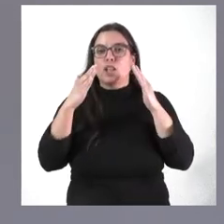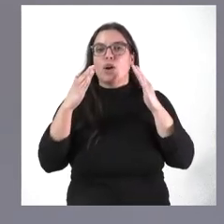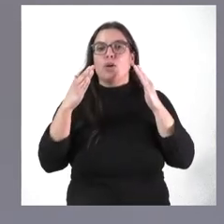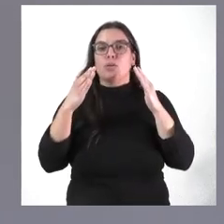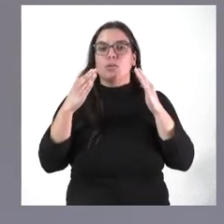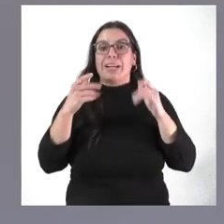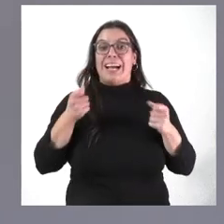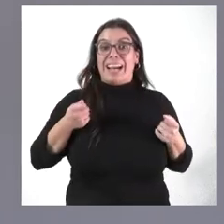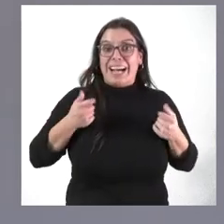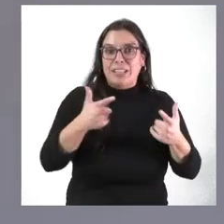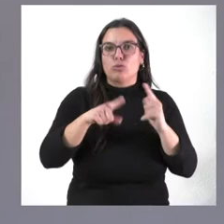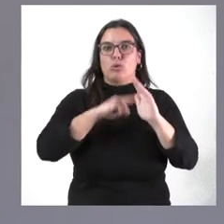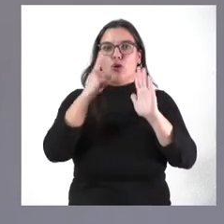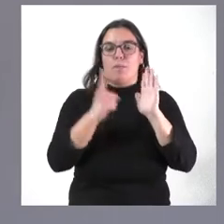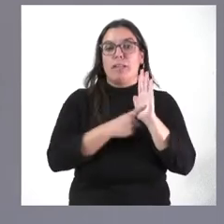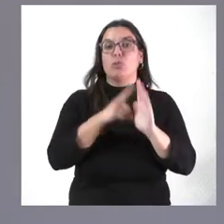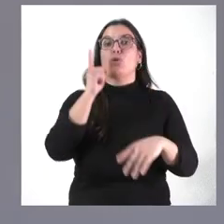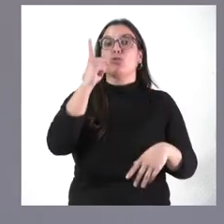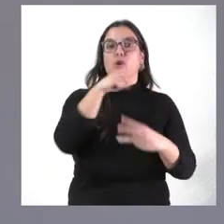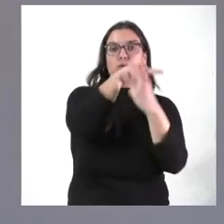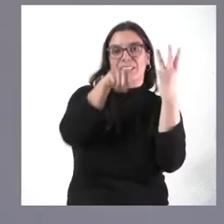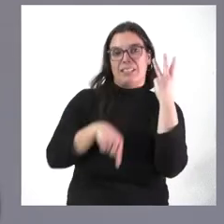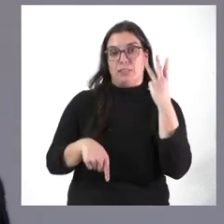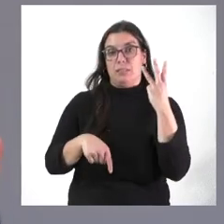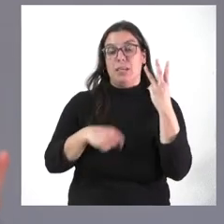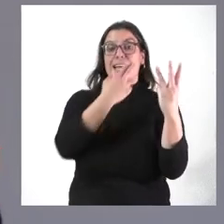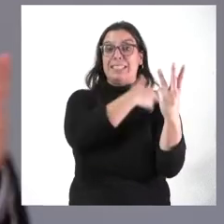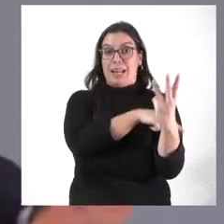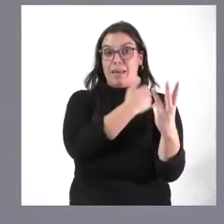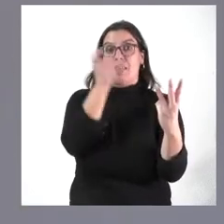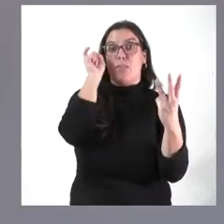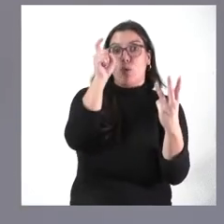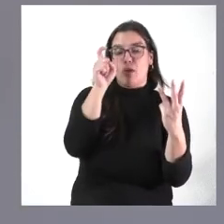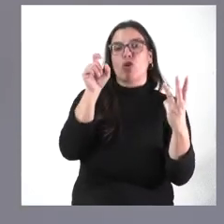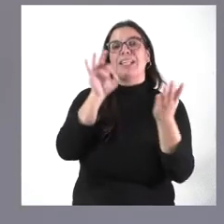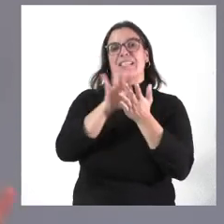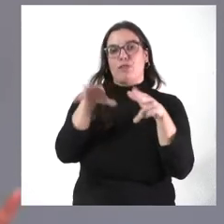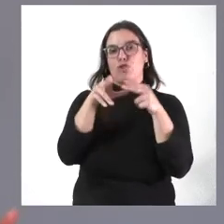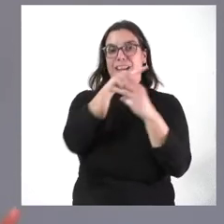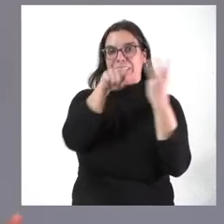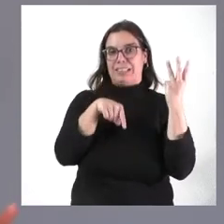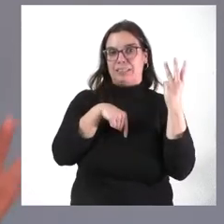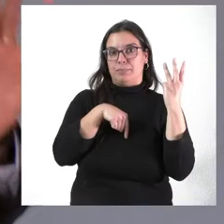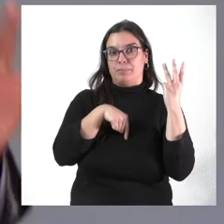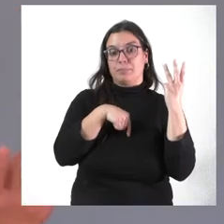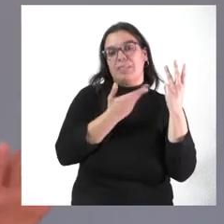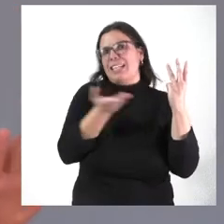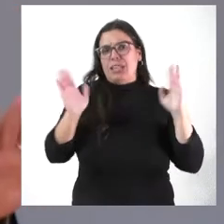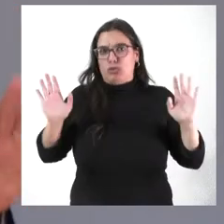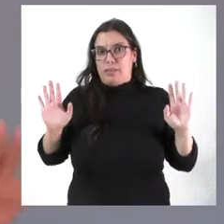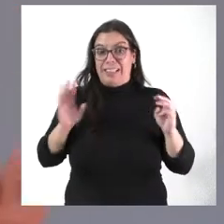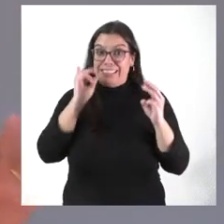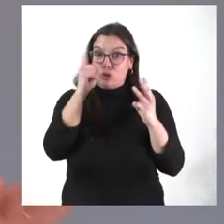la junta de Castilla y leondestina solo a las consejerías de sanidad de Educación y de servicios sociales ya hablamos del resto pero solo